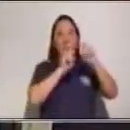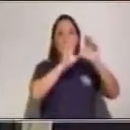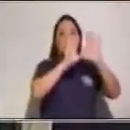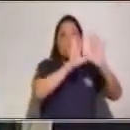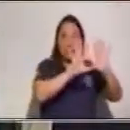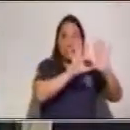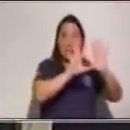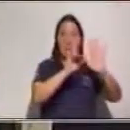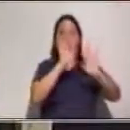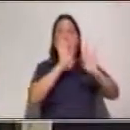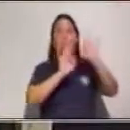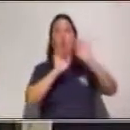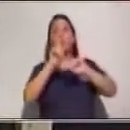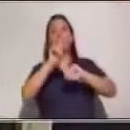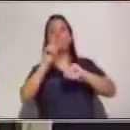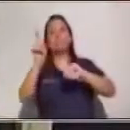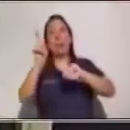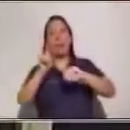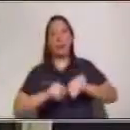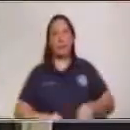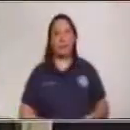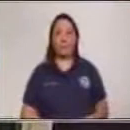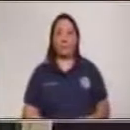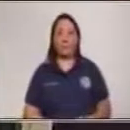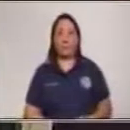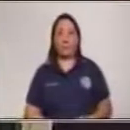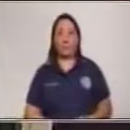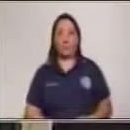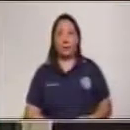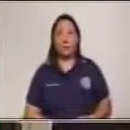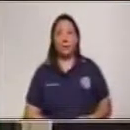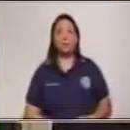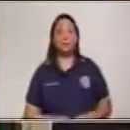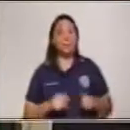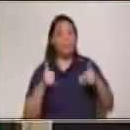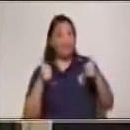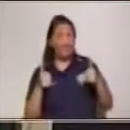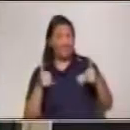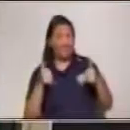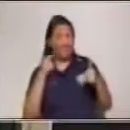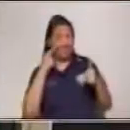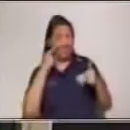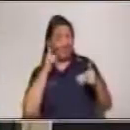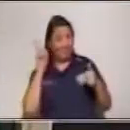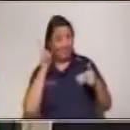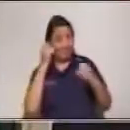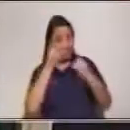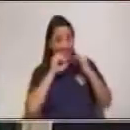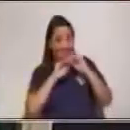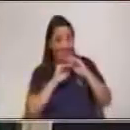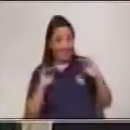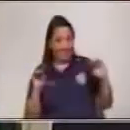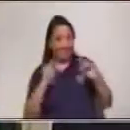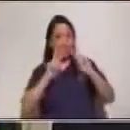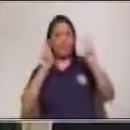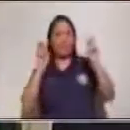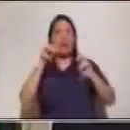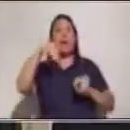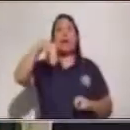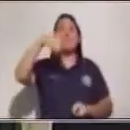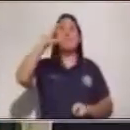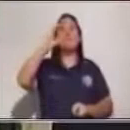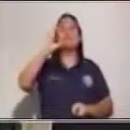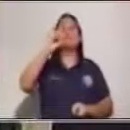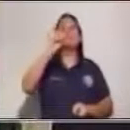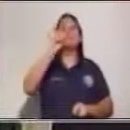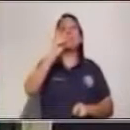mismo 10 como al 100. Bien, con esto concluimos el tema de máximo